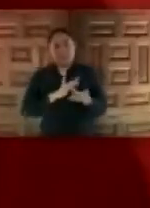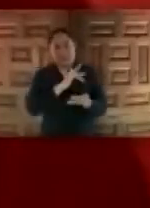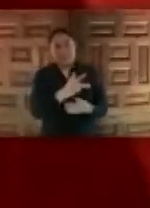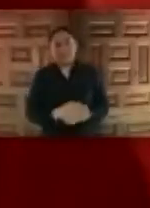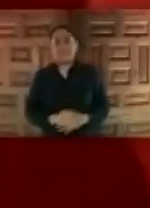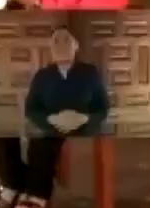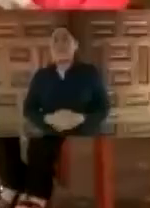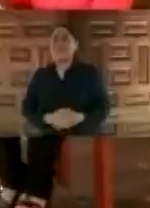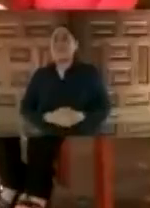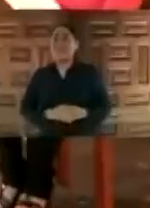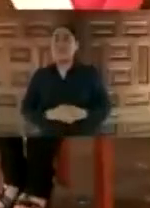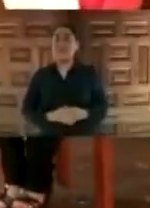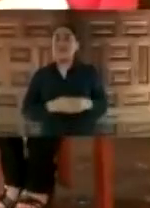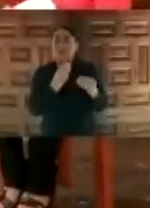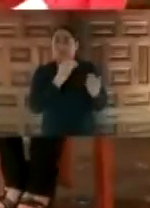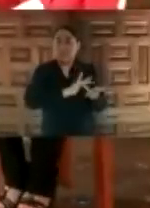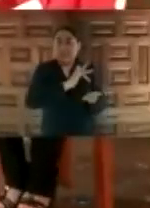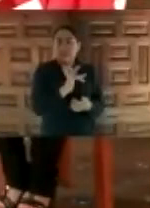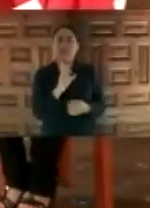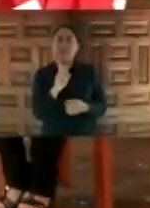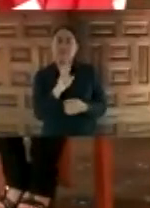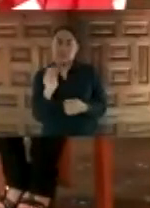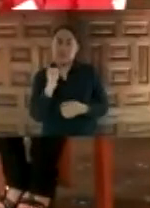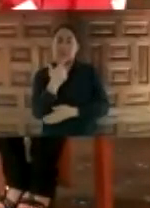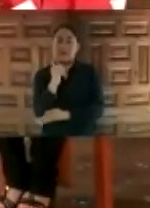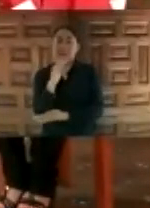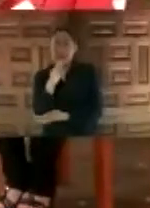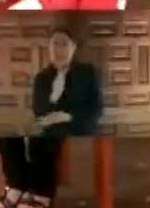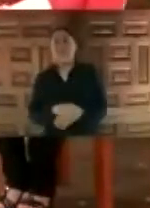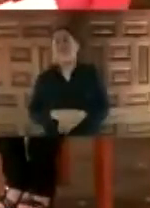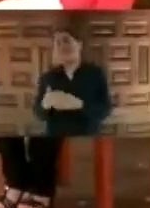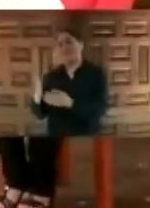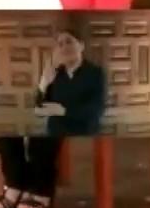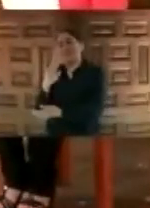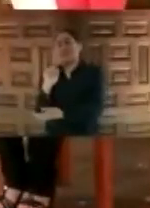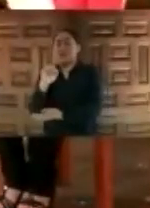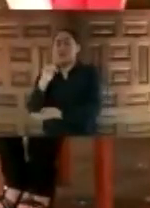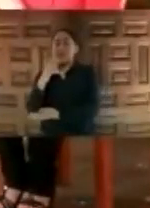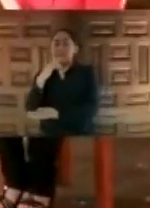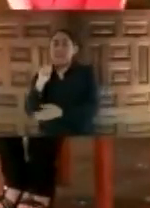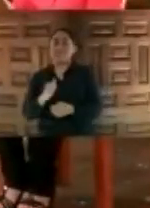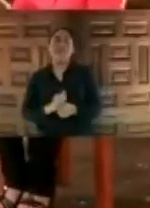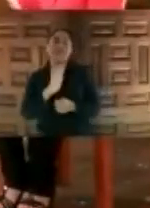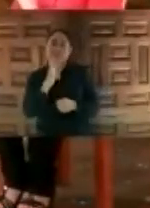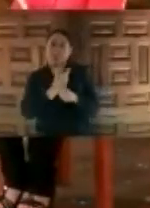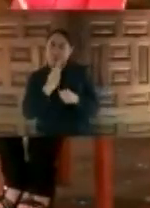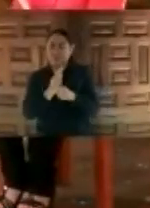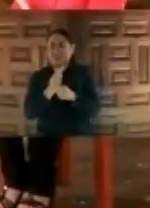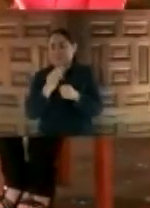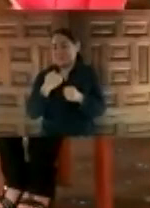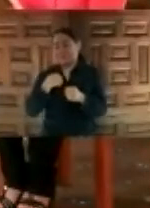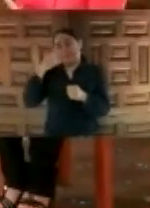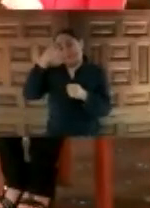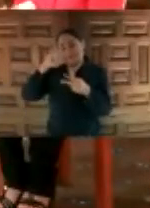gracias. Muchas gracias, doctora Gabriela. Doctora Angélica, por favor. Bueno, yo voy a recuperar las dos últimas participaciones